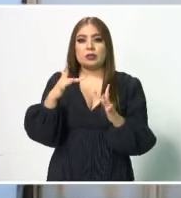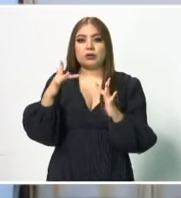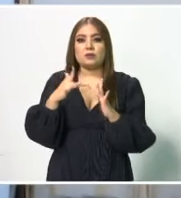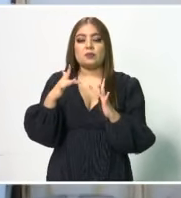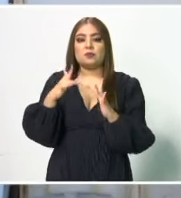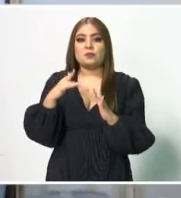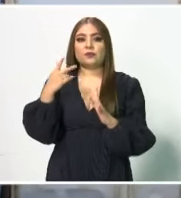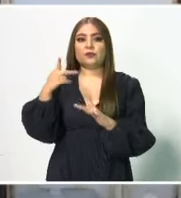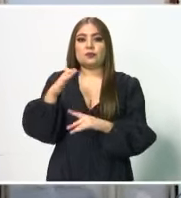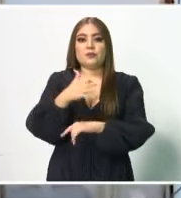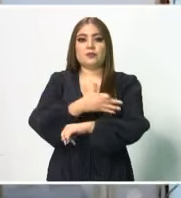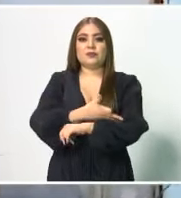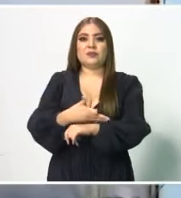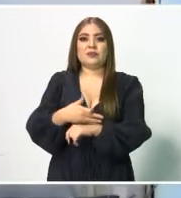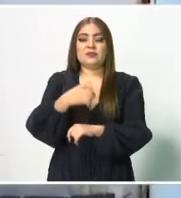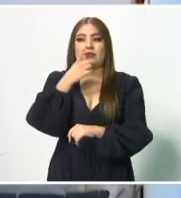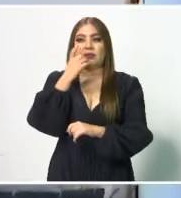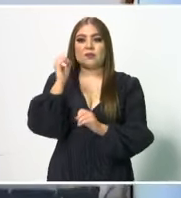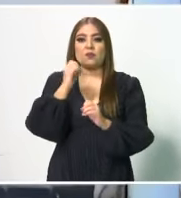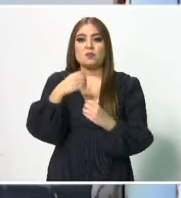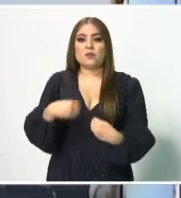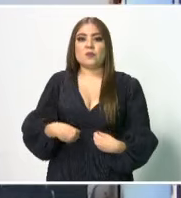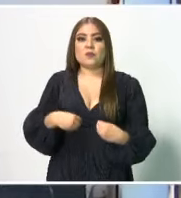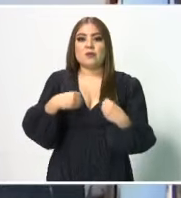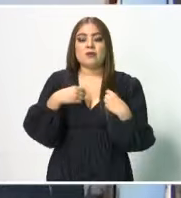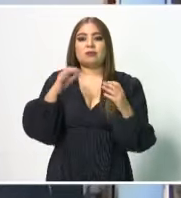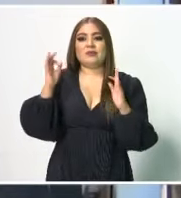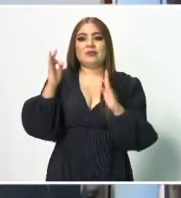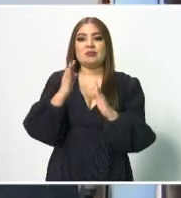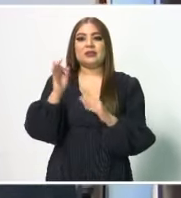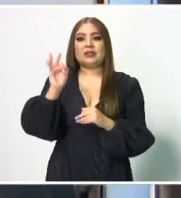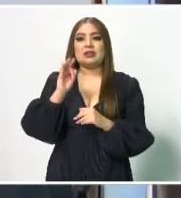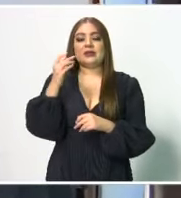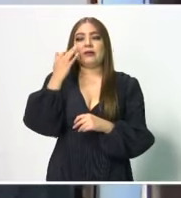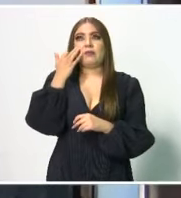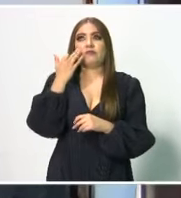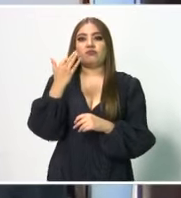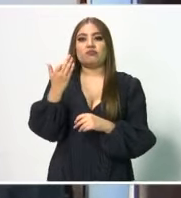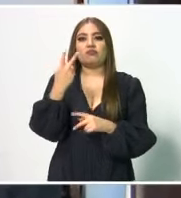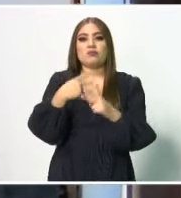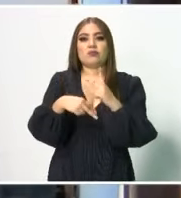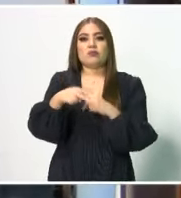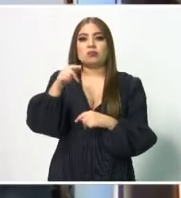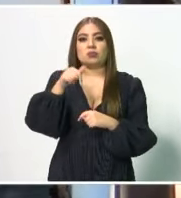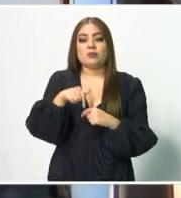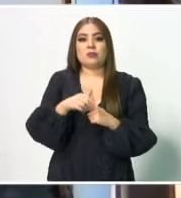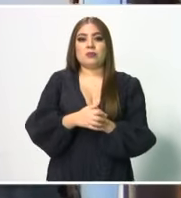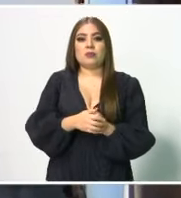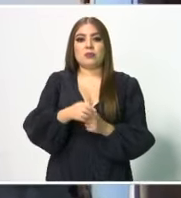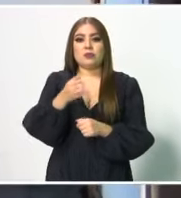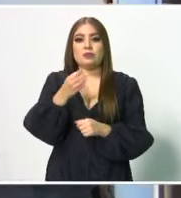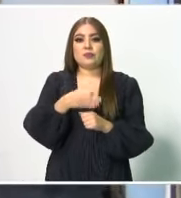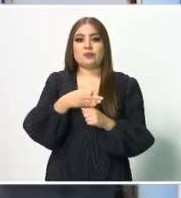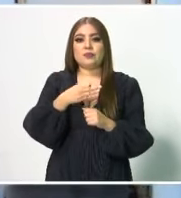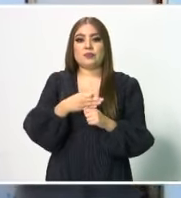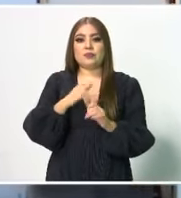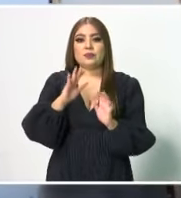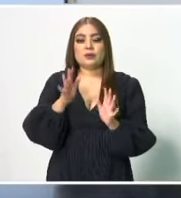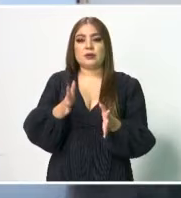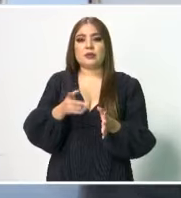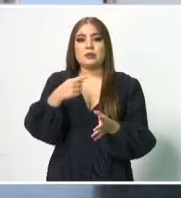nos comentan que no viven cerca, por lo que podrían tardar en llegar a este lugar. Pues en estos momentos, te digo, están